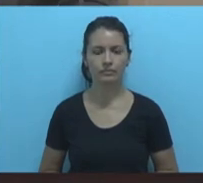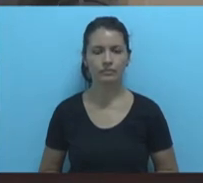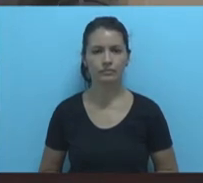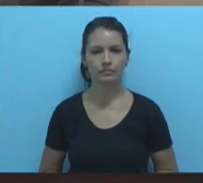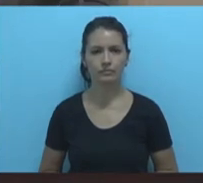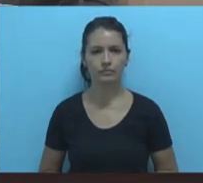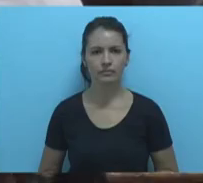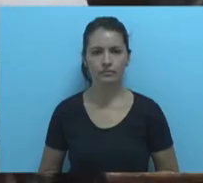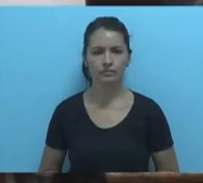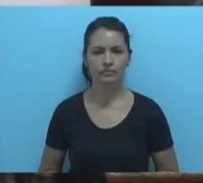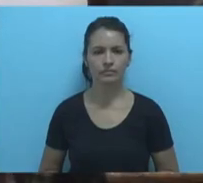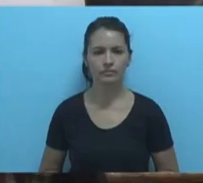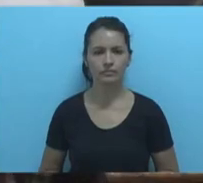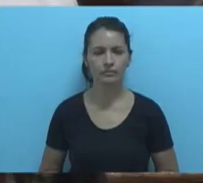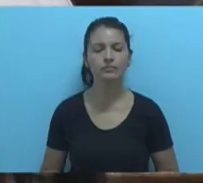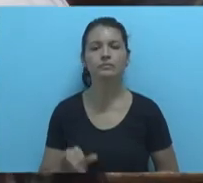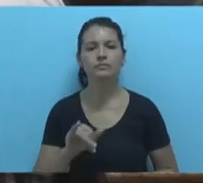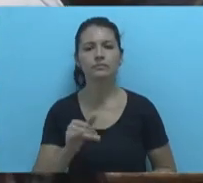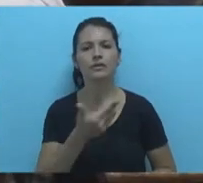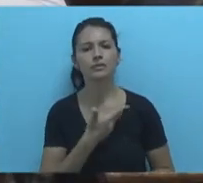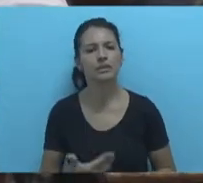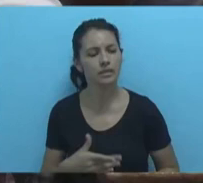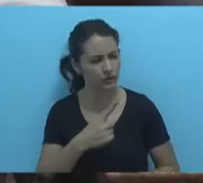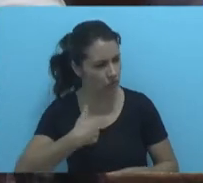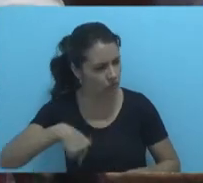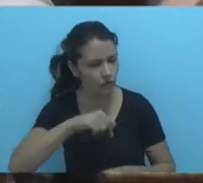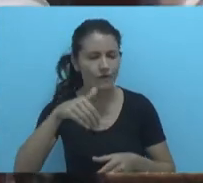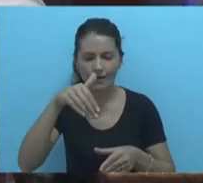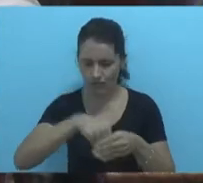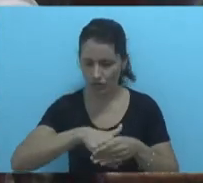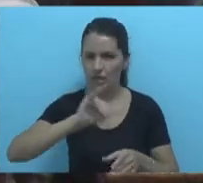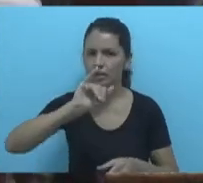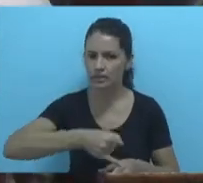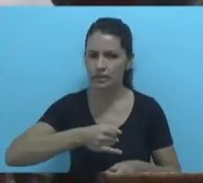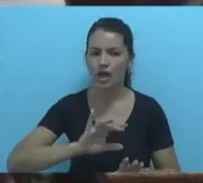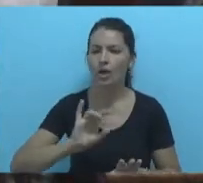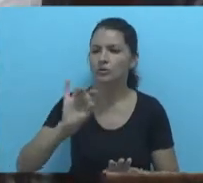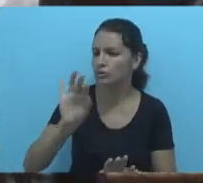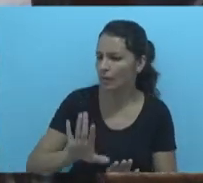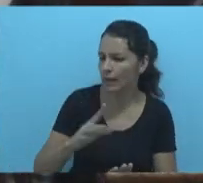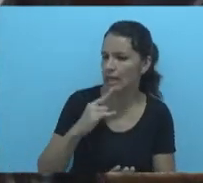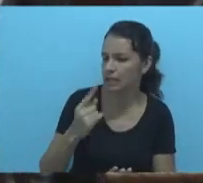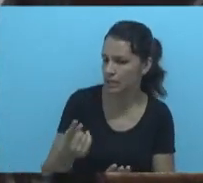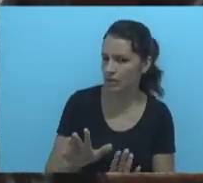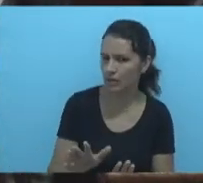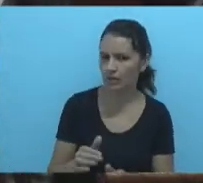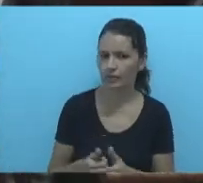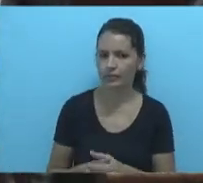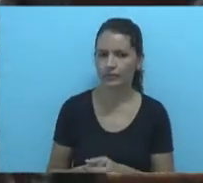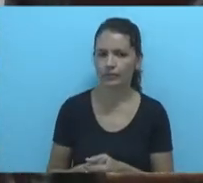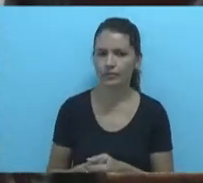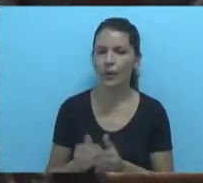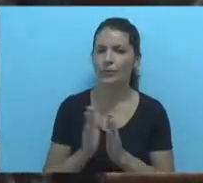nosotros vamos a acompañar el pedido con una pequeña salvedad. También sería bueno que se pida